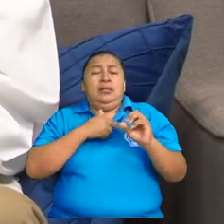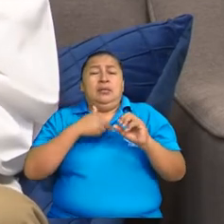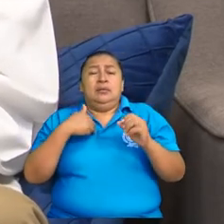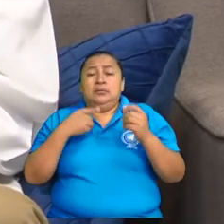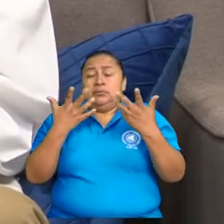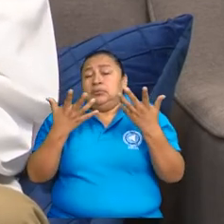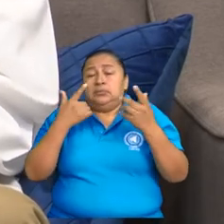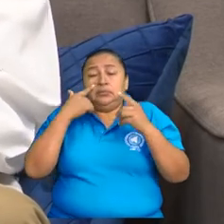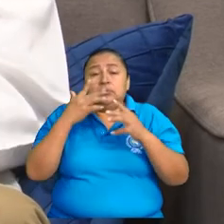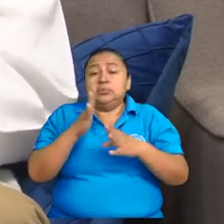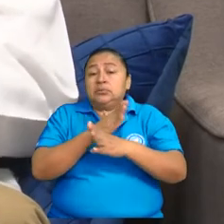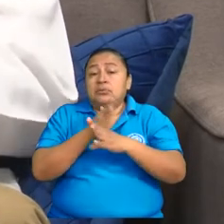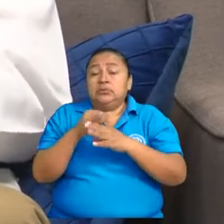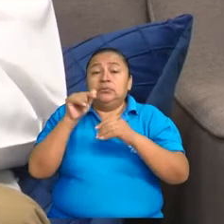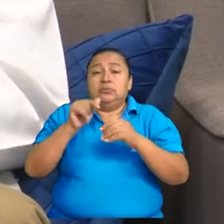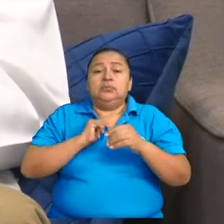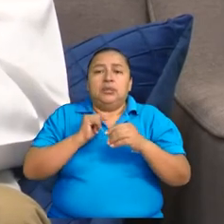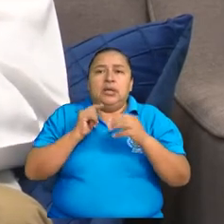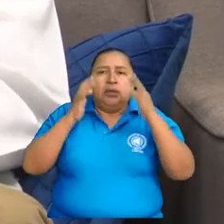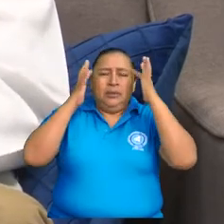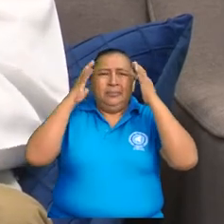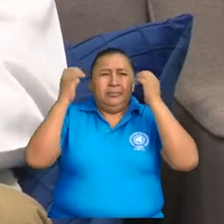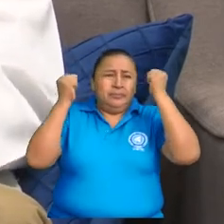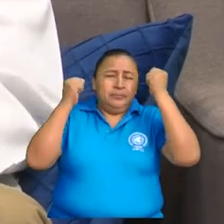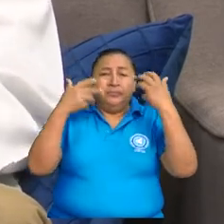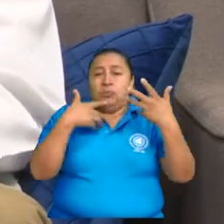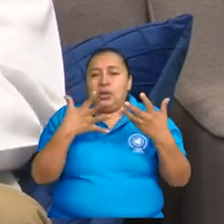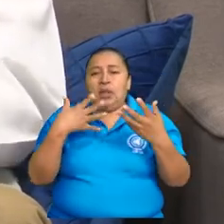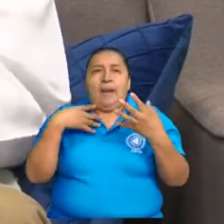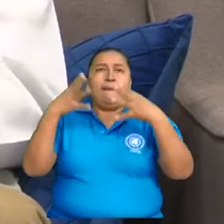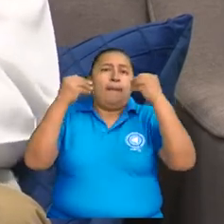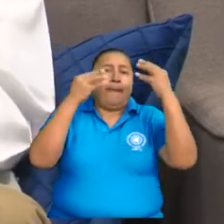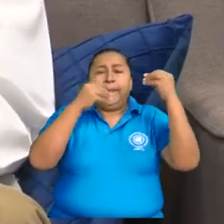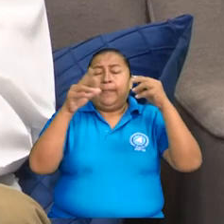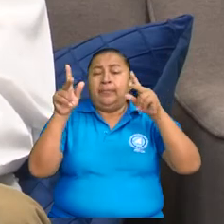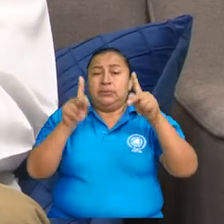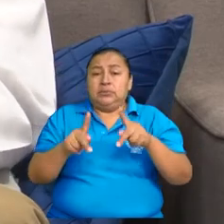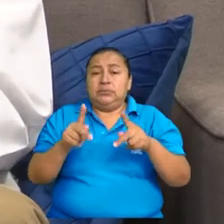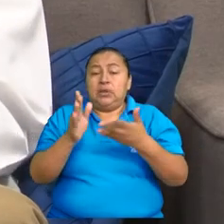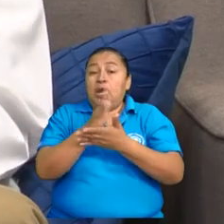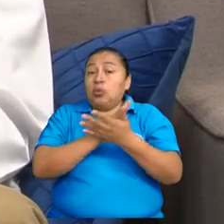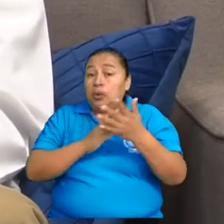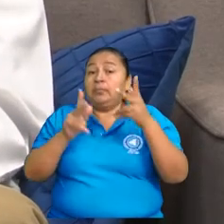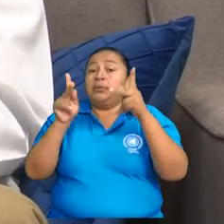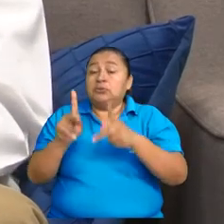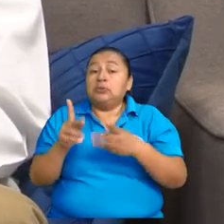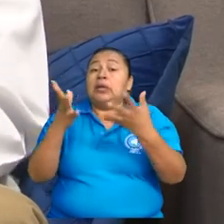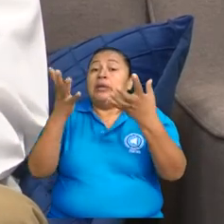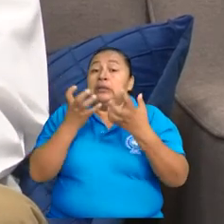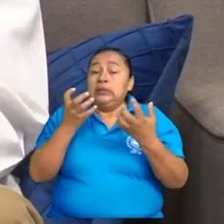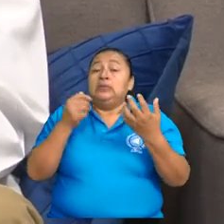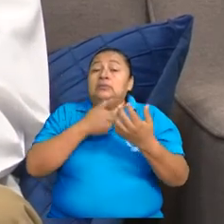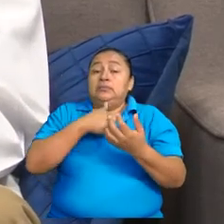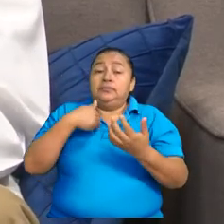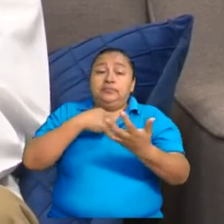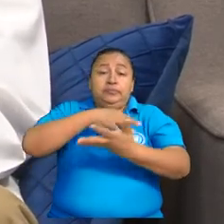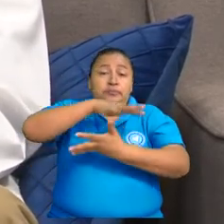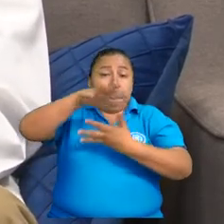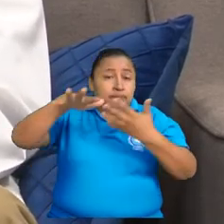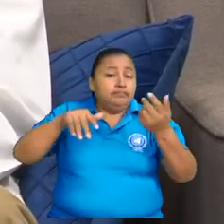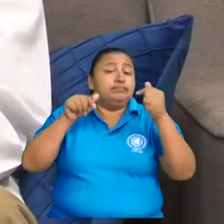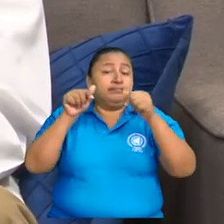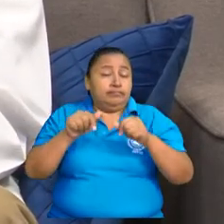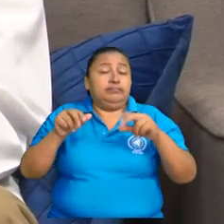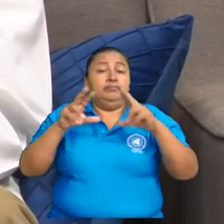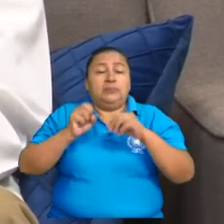términos del sensacionalismo y el alarmismo que a veces alguna gente que desearan provocar este tipo de